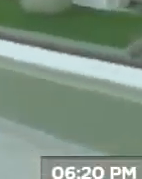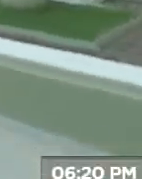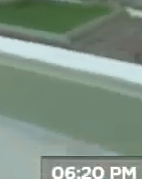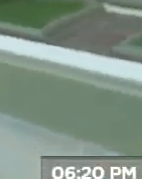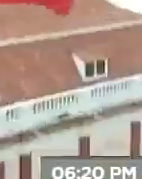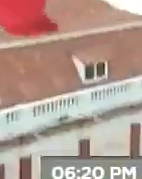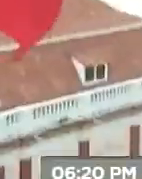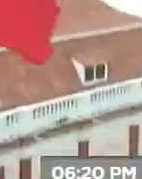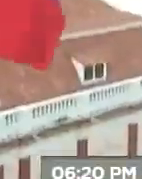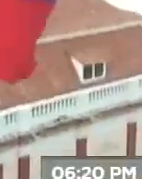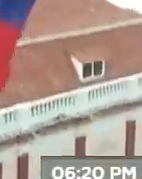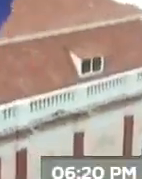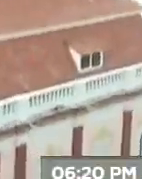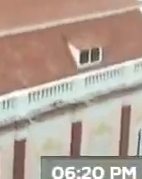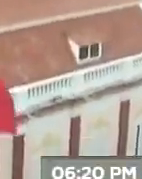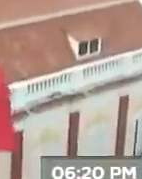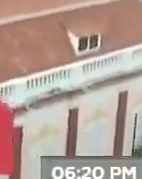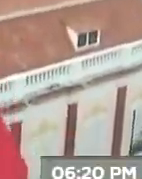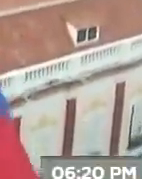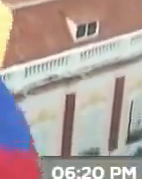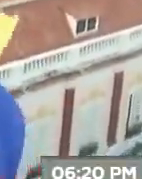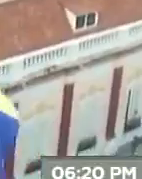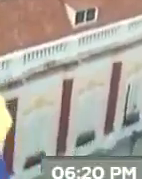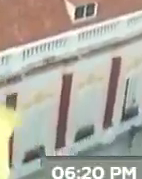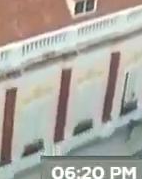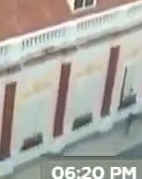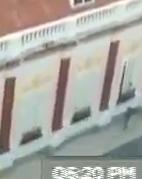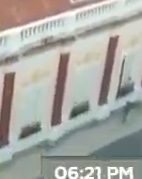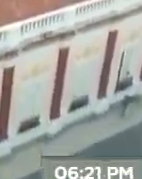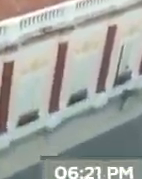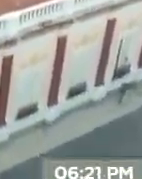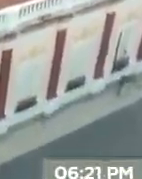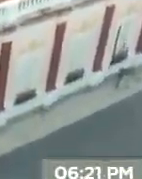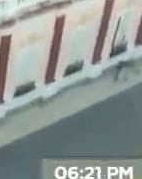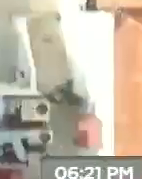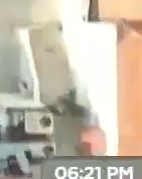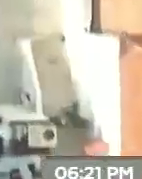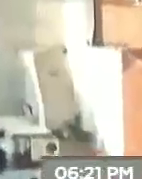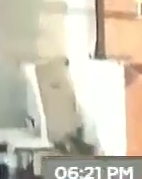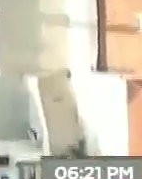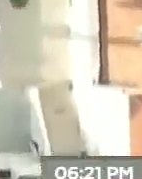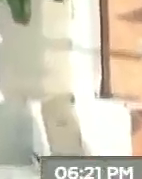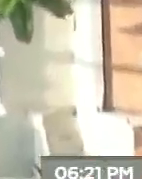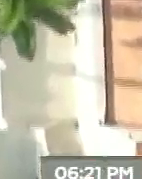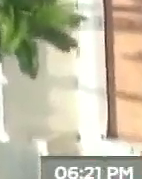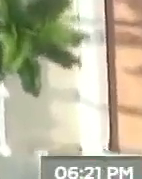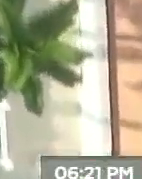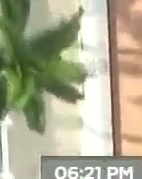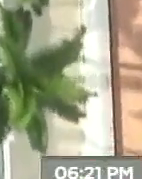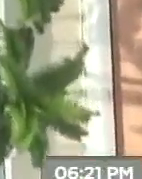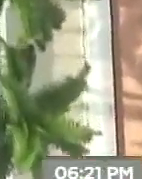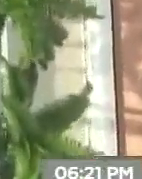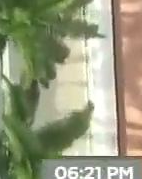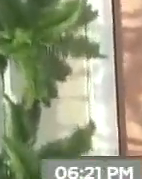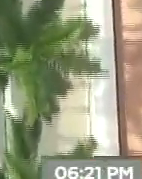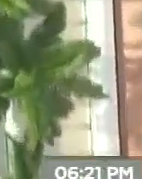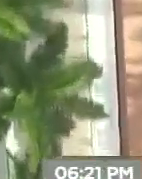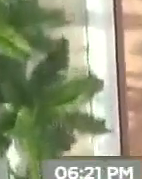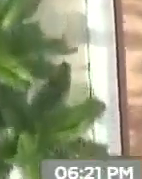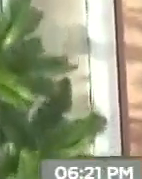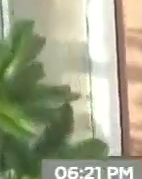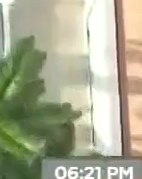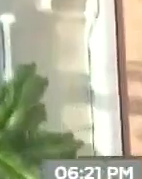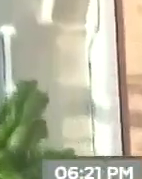costumbre, liderizada por el presidente constitucional de la República Bolivariana de Venezuela, Nicolás Maduro. Recordemos